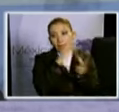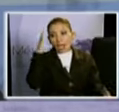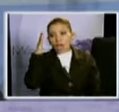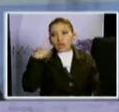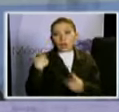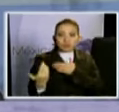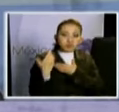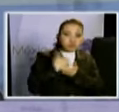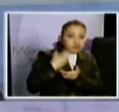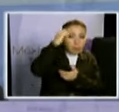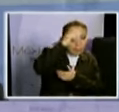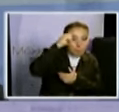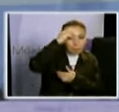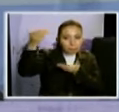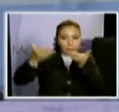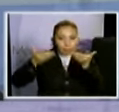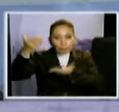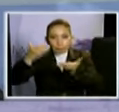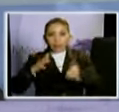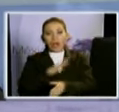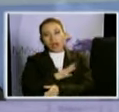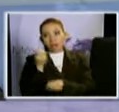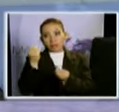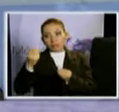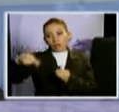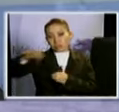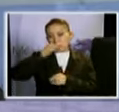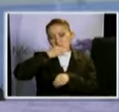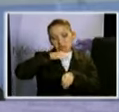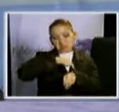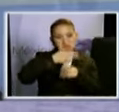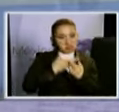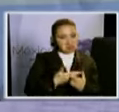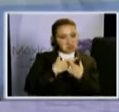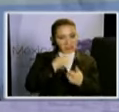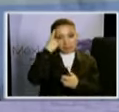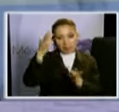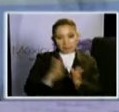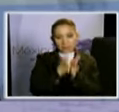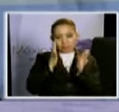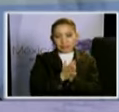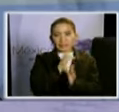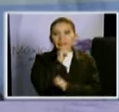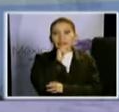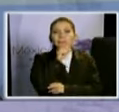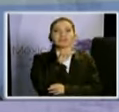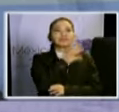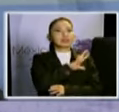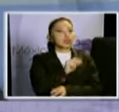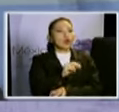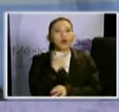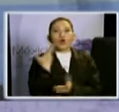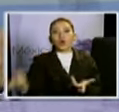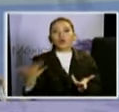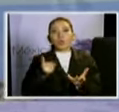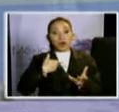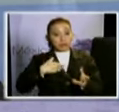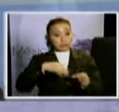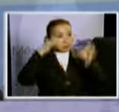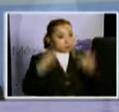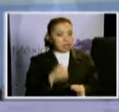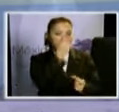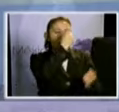cantidad de intervenciones posibles. Hay buen número de minutos para que ustedes participen, y además no se trae nada preestablecido, aunque